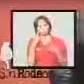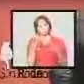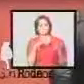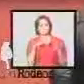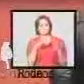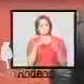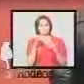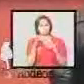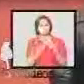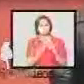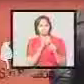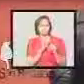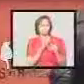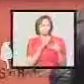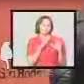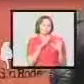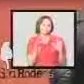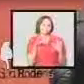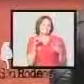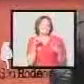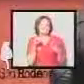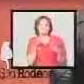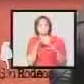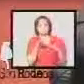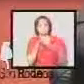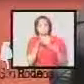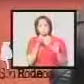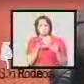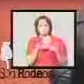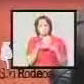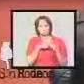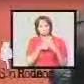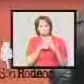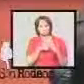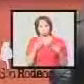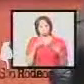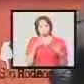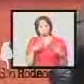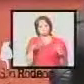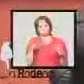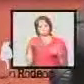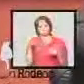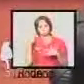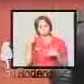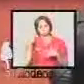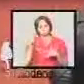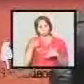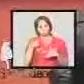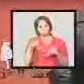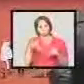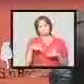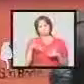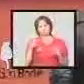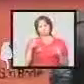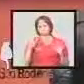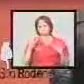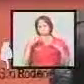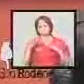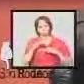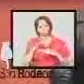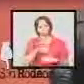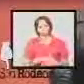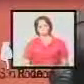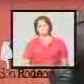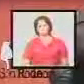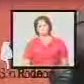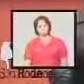alguna casa comercial. ¿Se le puede...? Bueno, si él está pensionado, las pensiones son inembargables, ¿verdad? Se